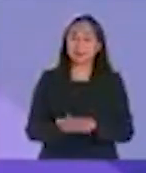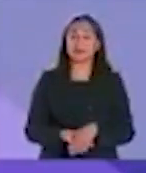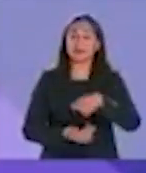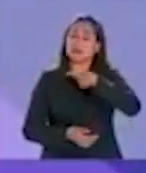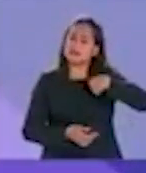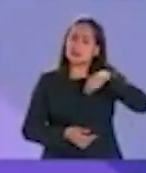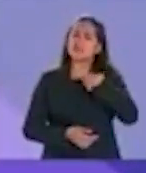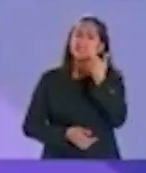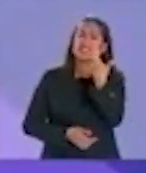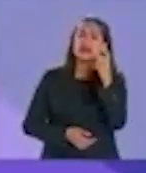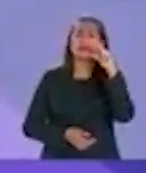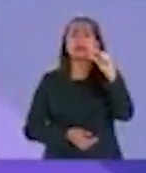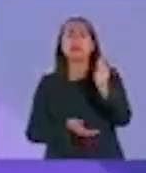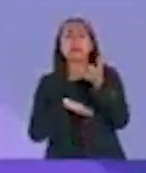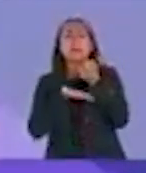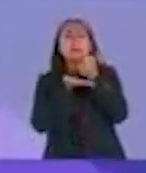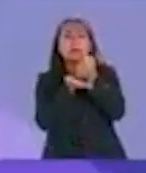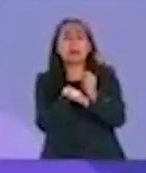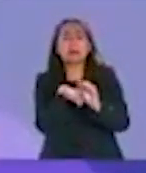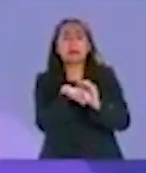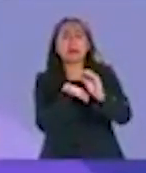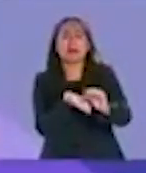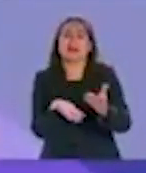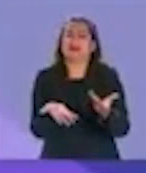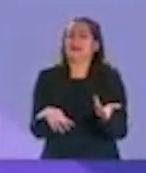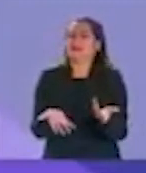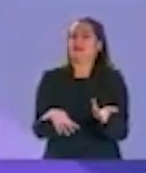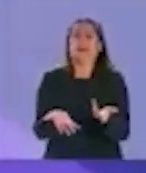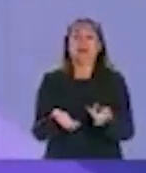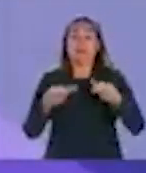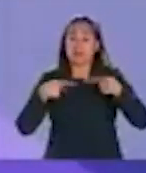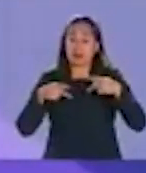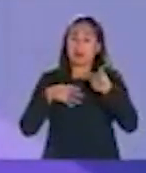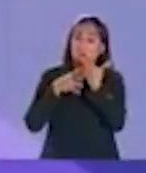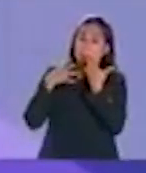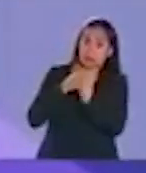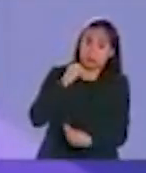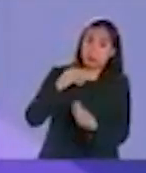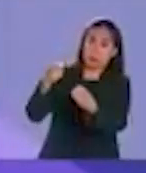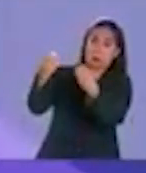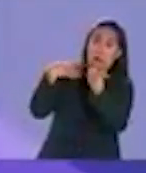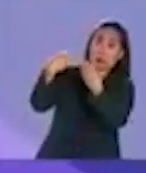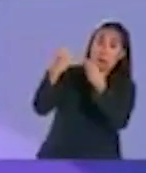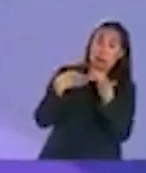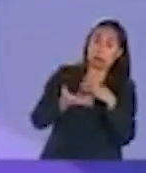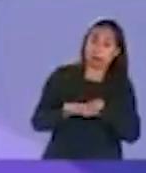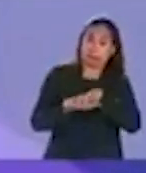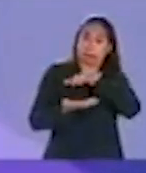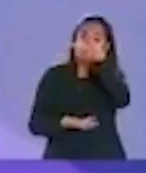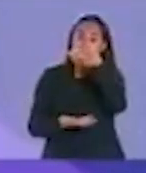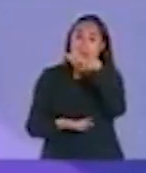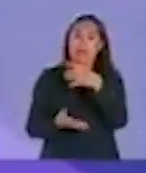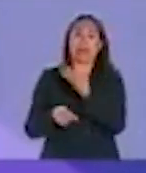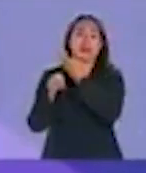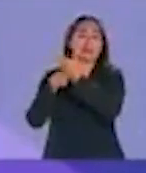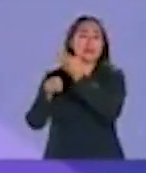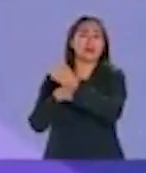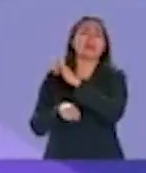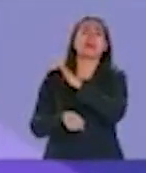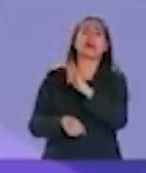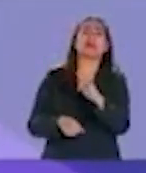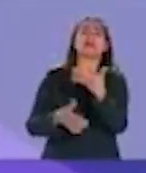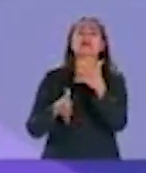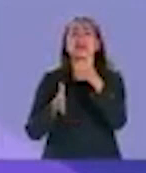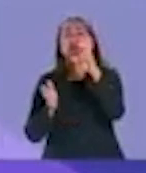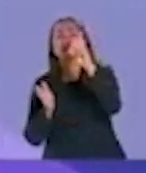a eso los migrantes nos mandan mucho dinero en eeuu hay alrededor de más de 30 millones de gentes